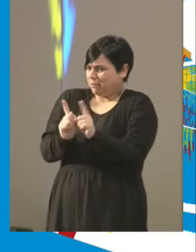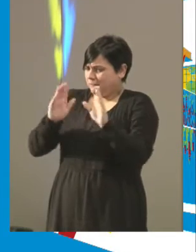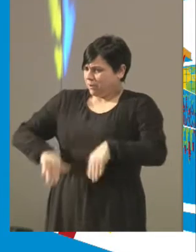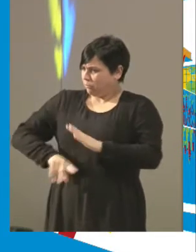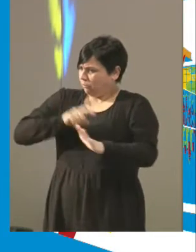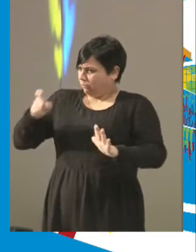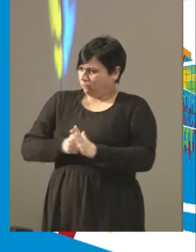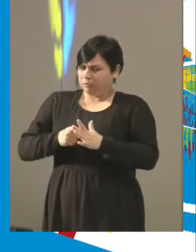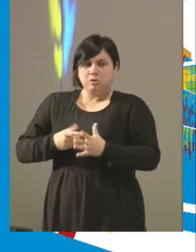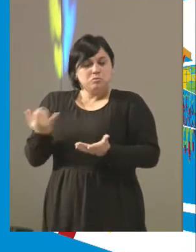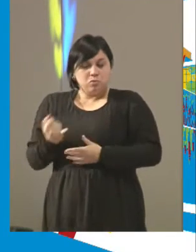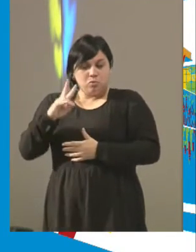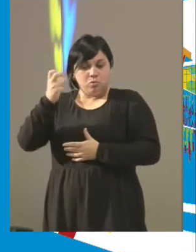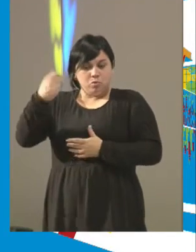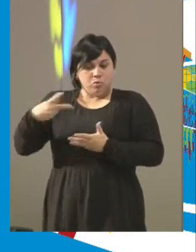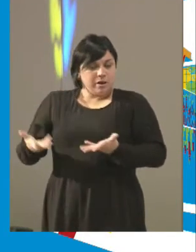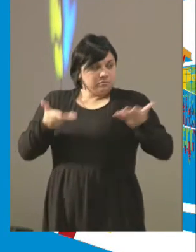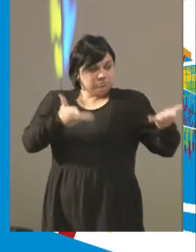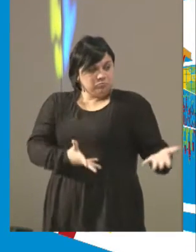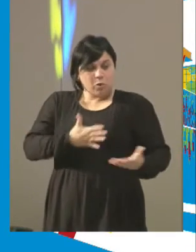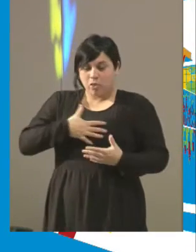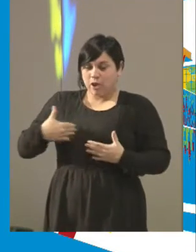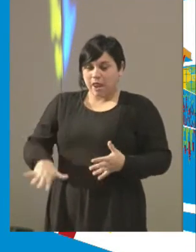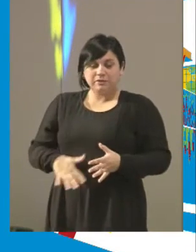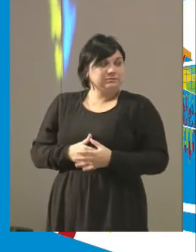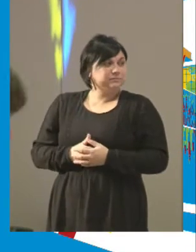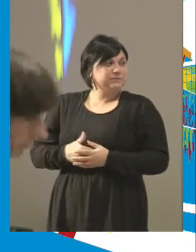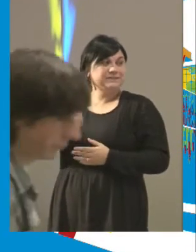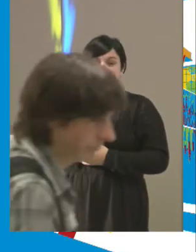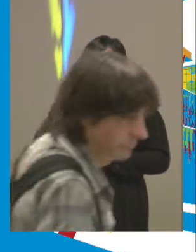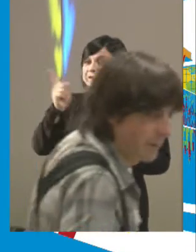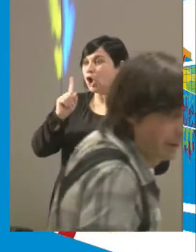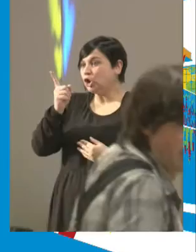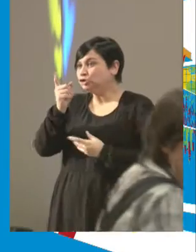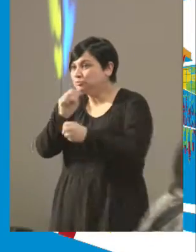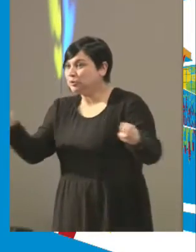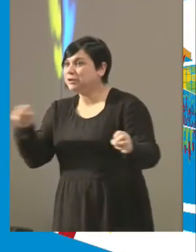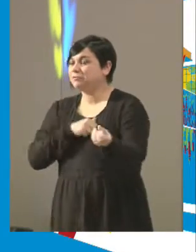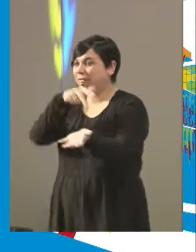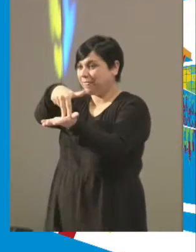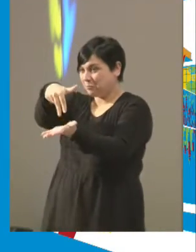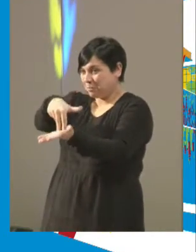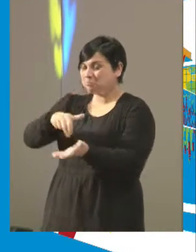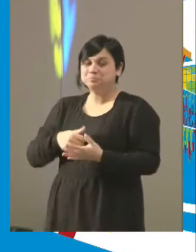¿eh? Pues nada, Juan, Muy todo bien. tuyo. Perfecto. Yo, si no os importa, me levanto